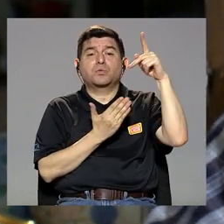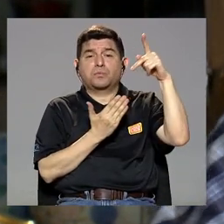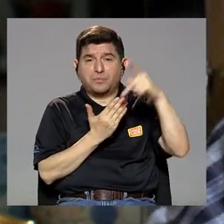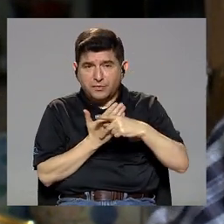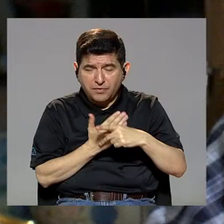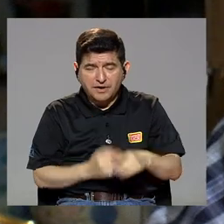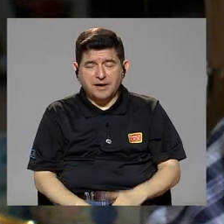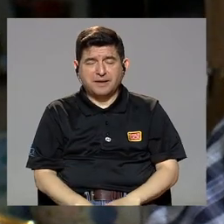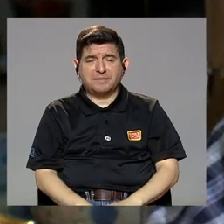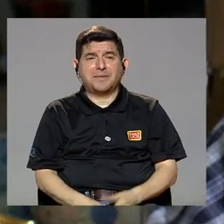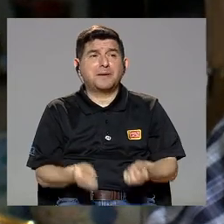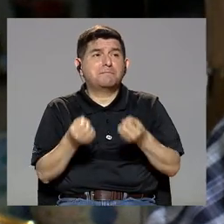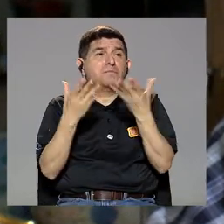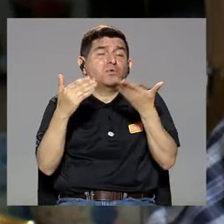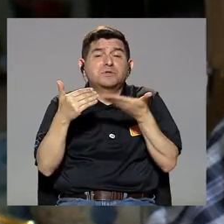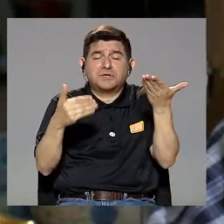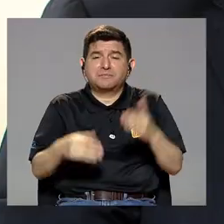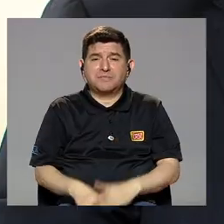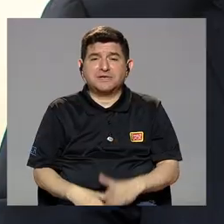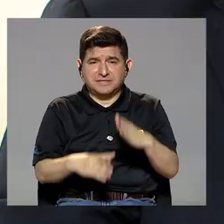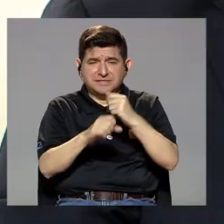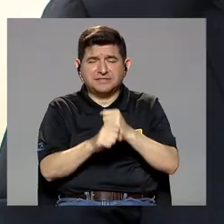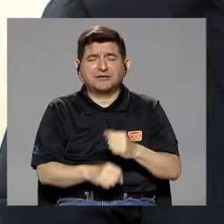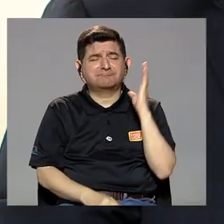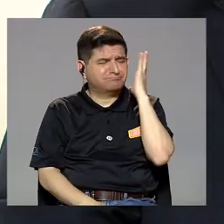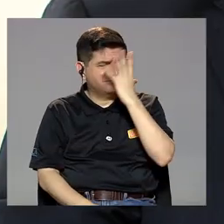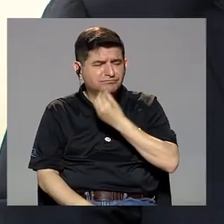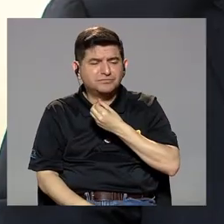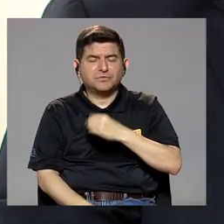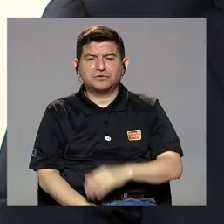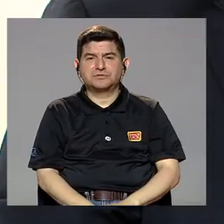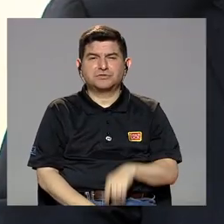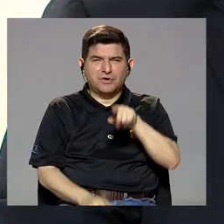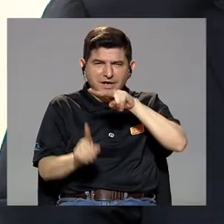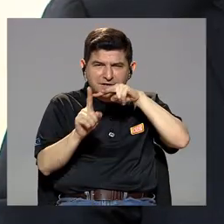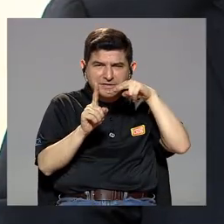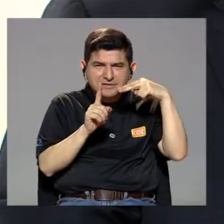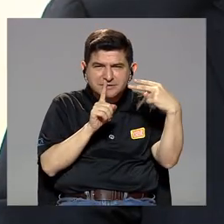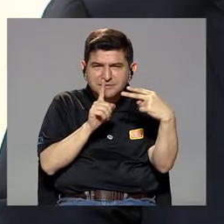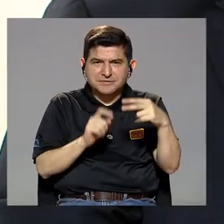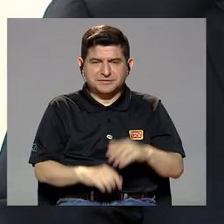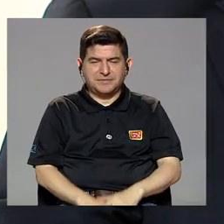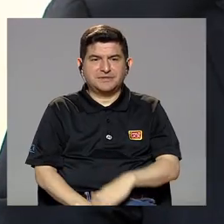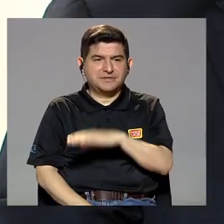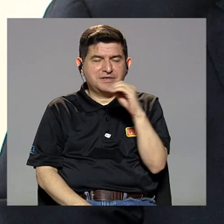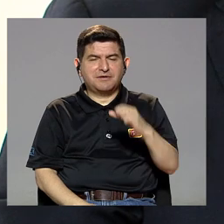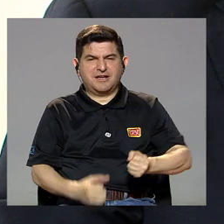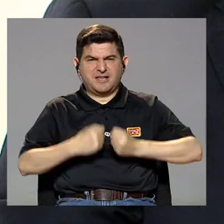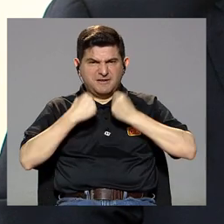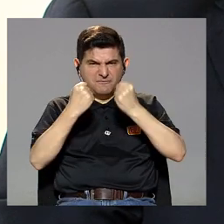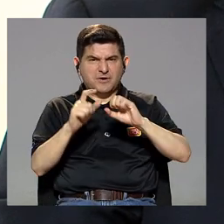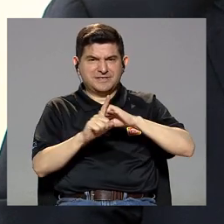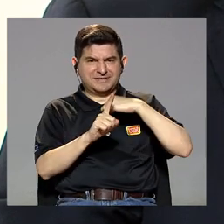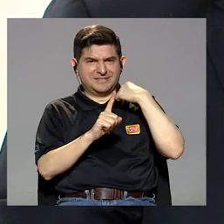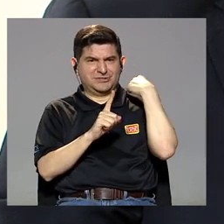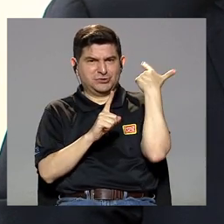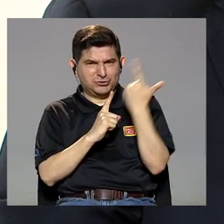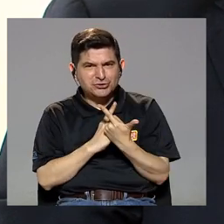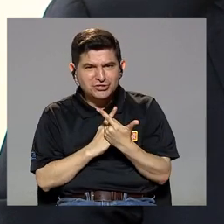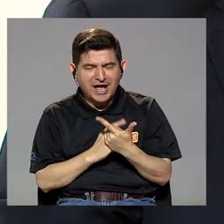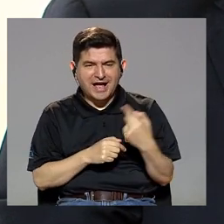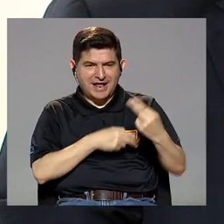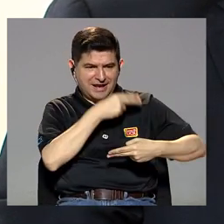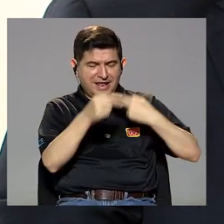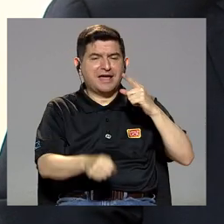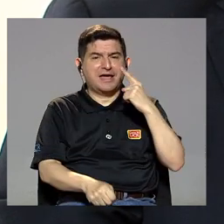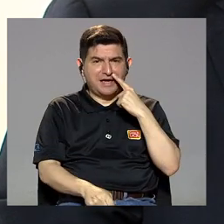mil cosas fue muy hermoso fue muy hermoso esa perspectiva y es esa fuerza social la heredó de su